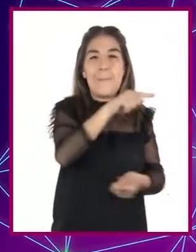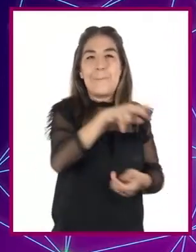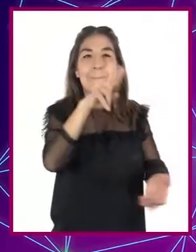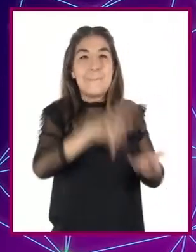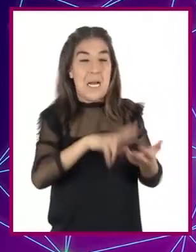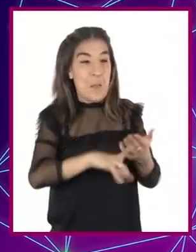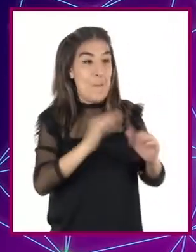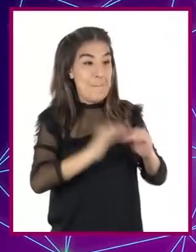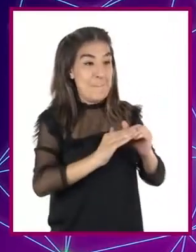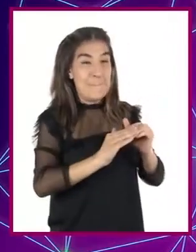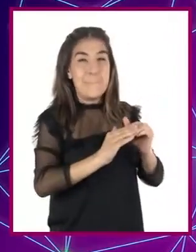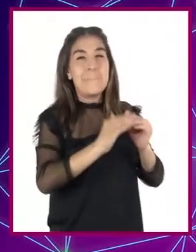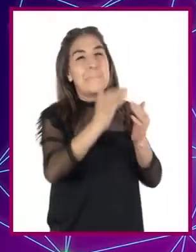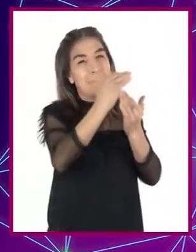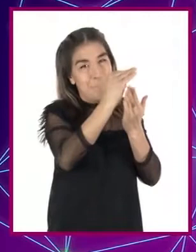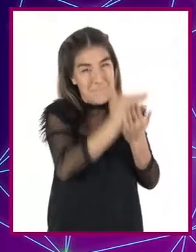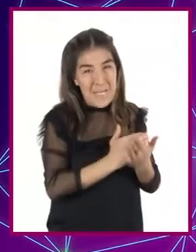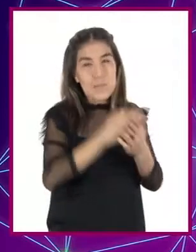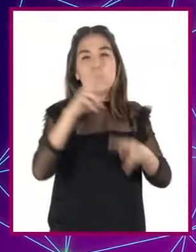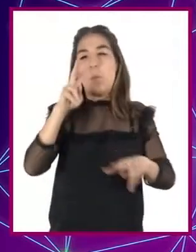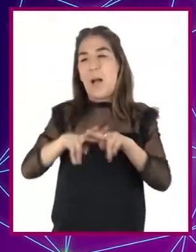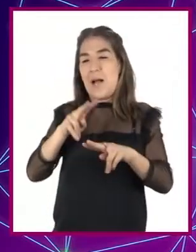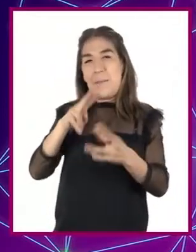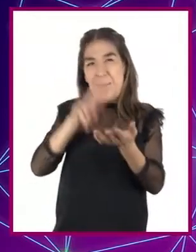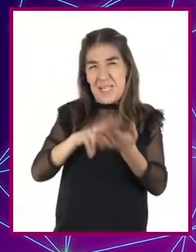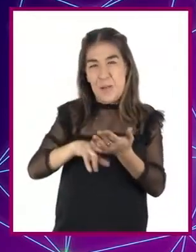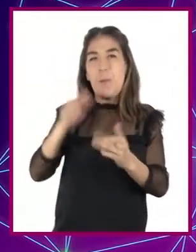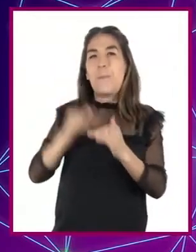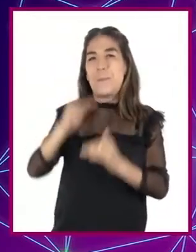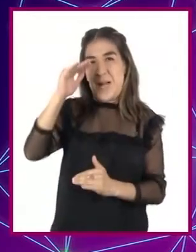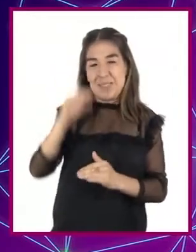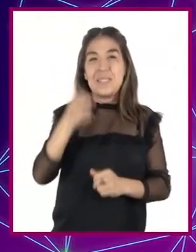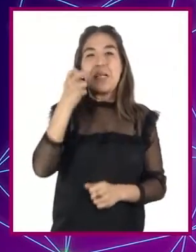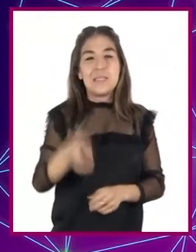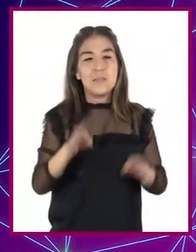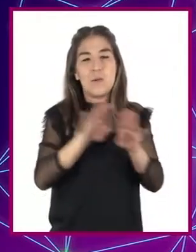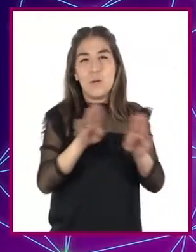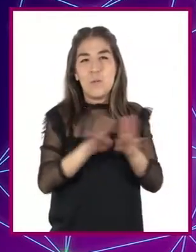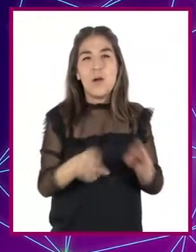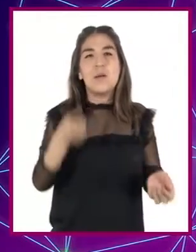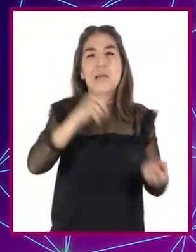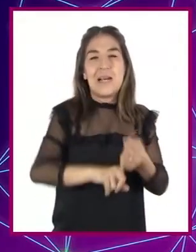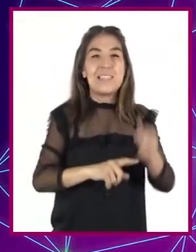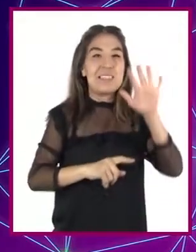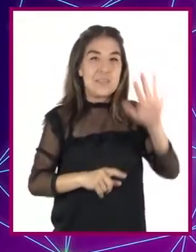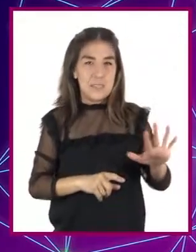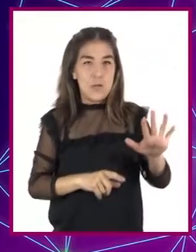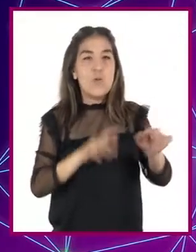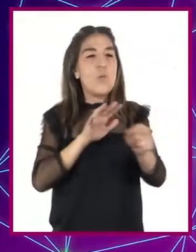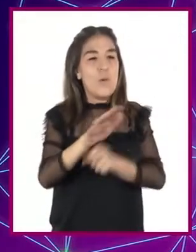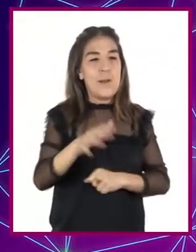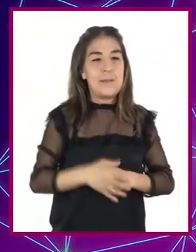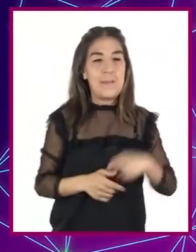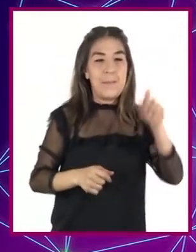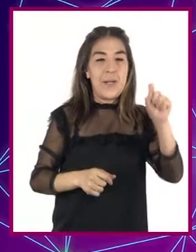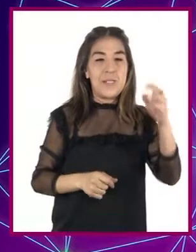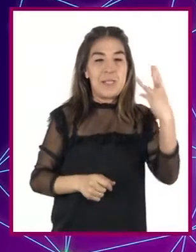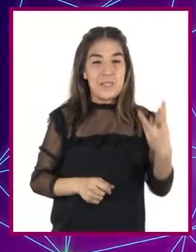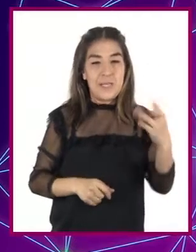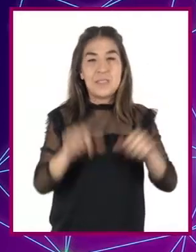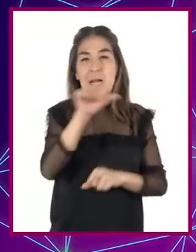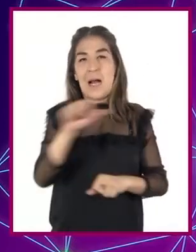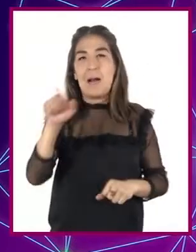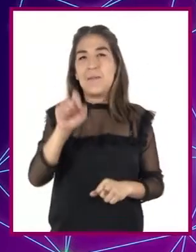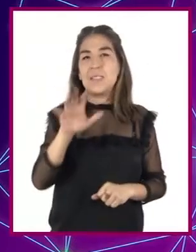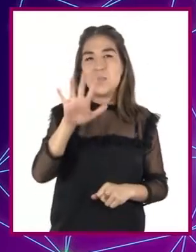y el máximo de los datos. En este caso, los hemos organizado en 5 intervalos que son de 23 a 25